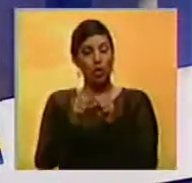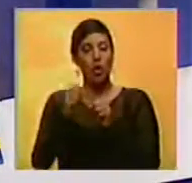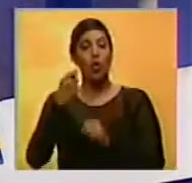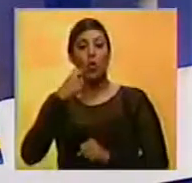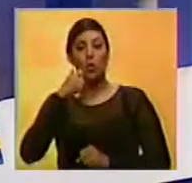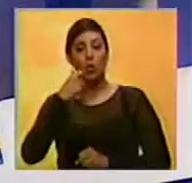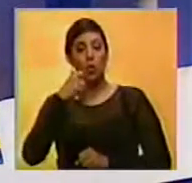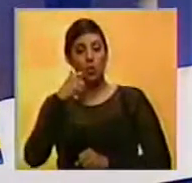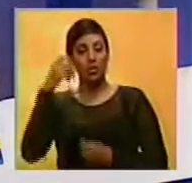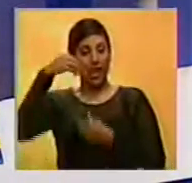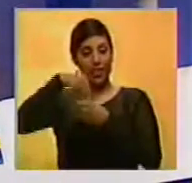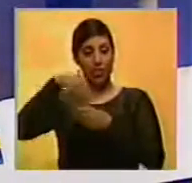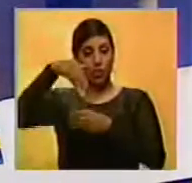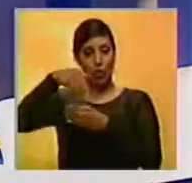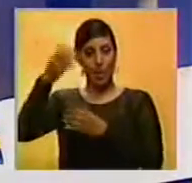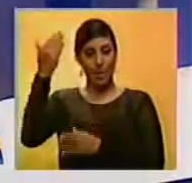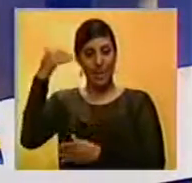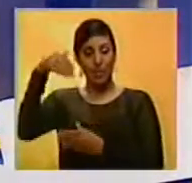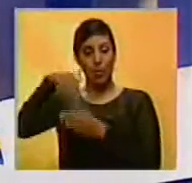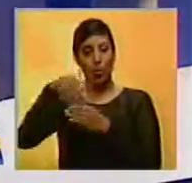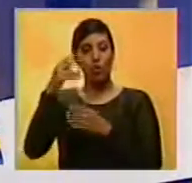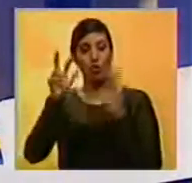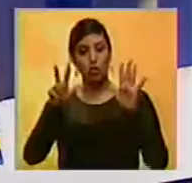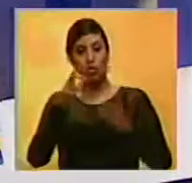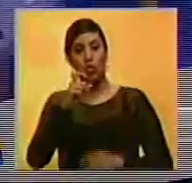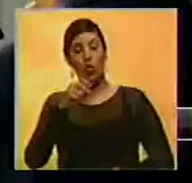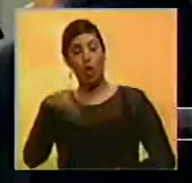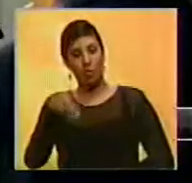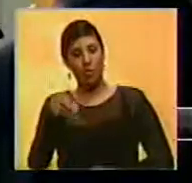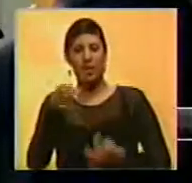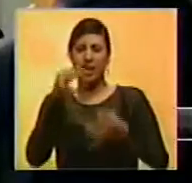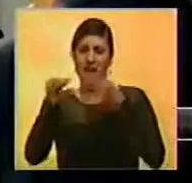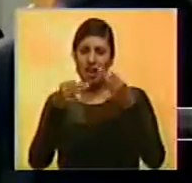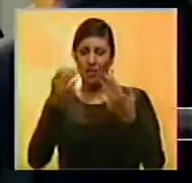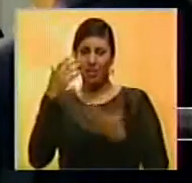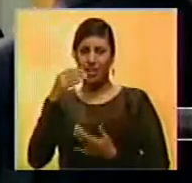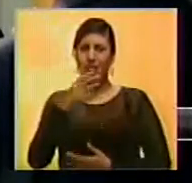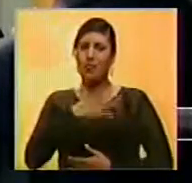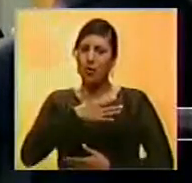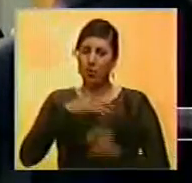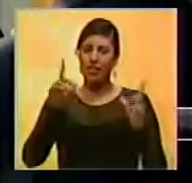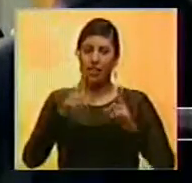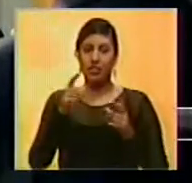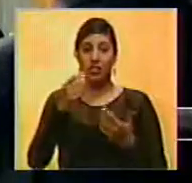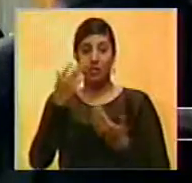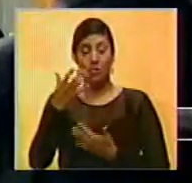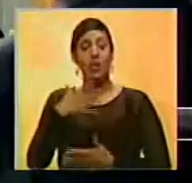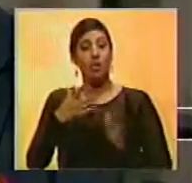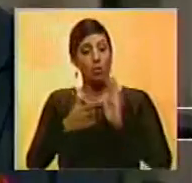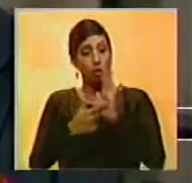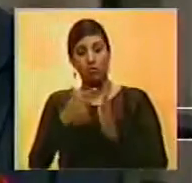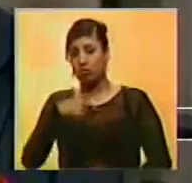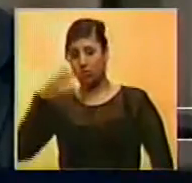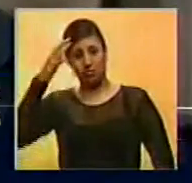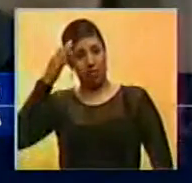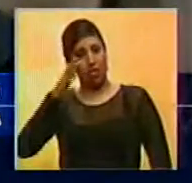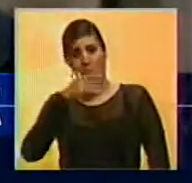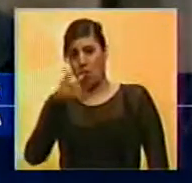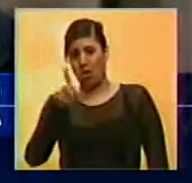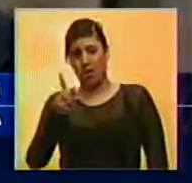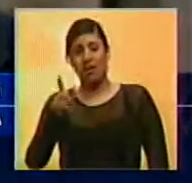russia en las elecciones del pasado 8 de noviembre durante una entrevista con la cadena foxnews el republicano resaltó que no cree en absoluto